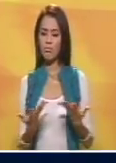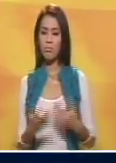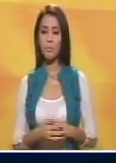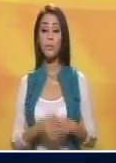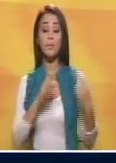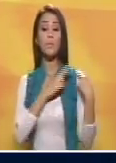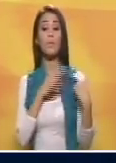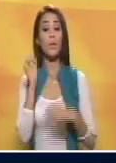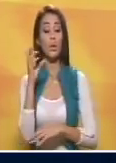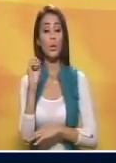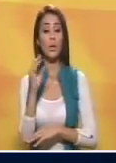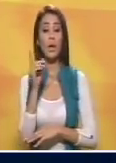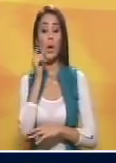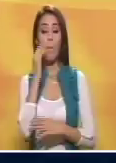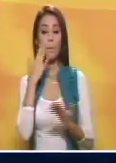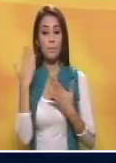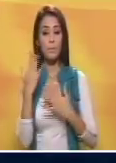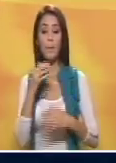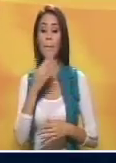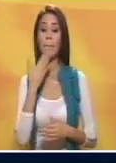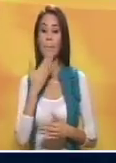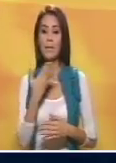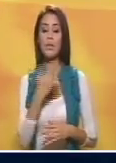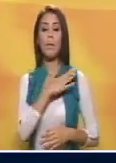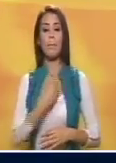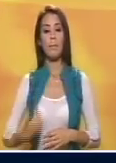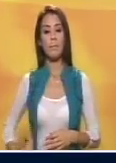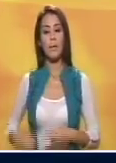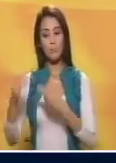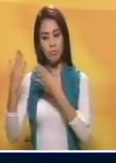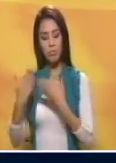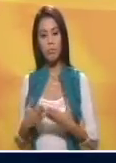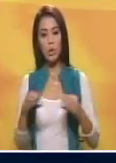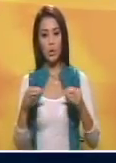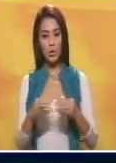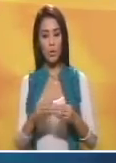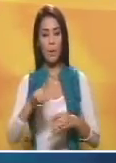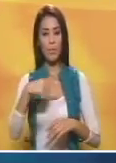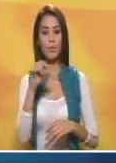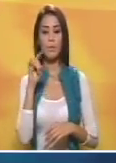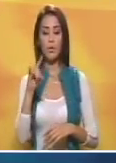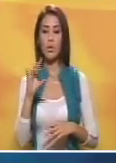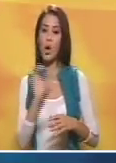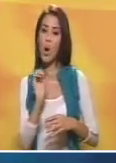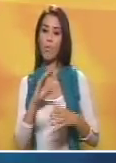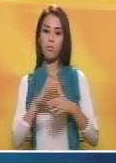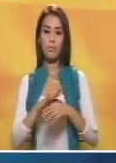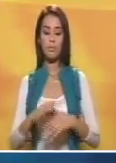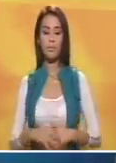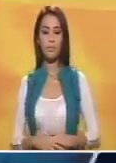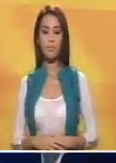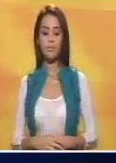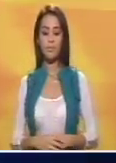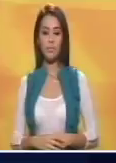del Congreso, Luis Galarreta, pidió al mandatario recibir a la Comisión Lavallato el próximo lunes o martes.